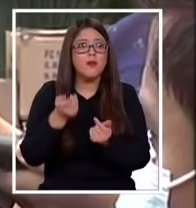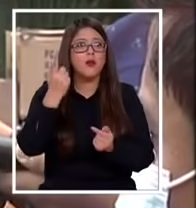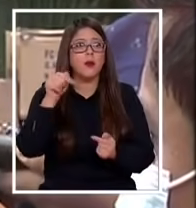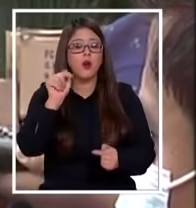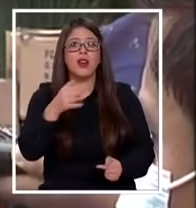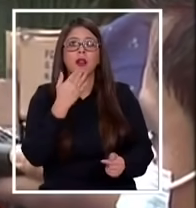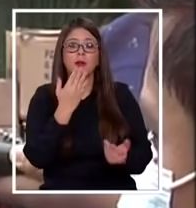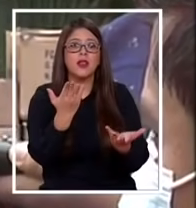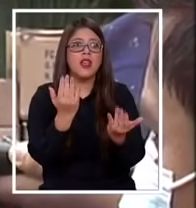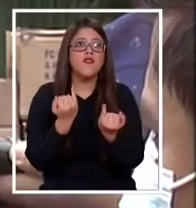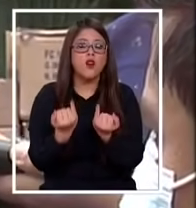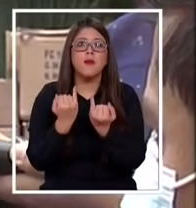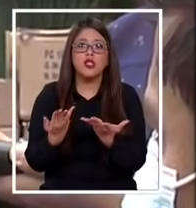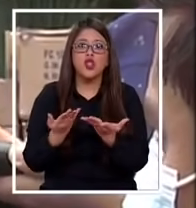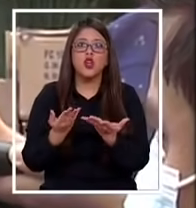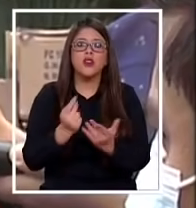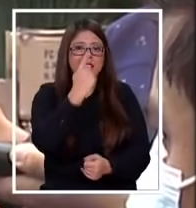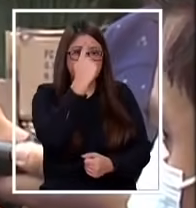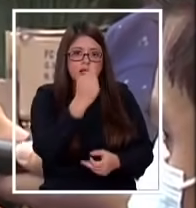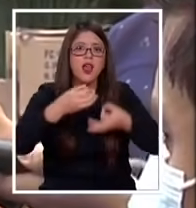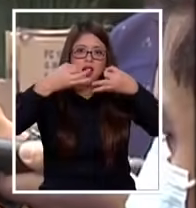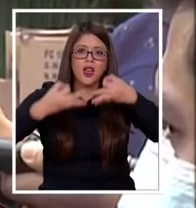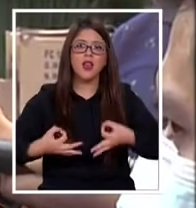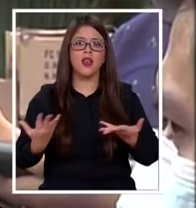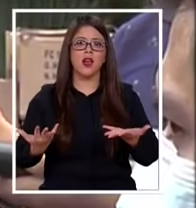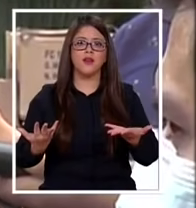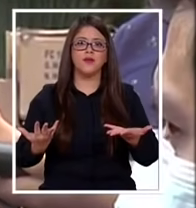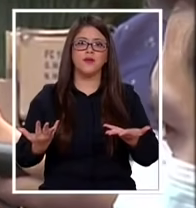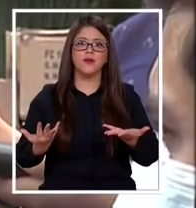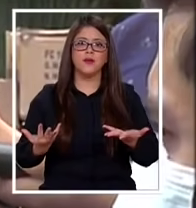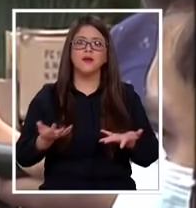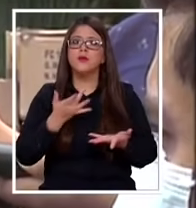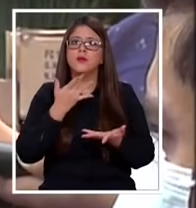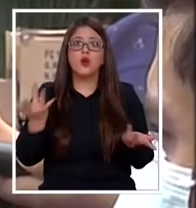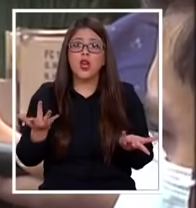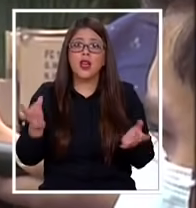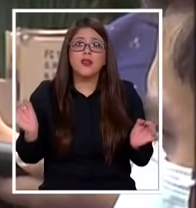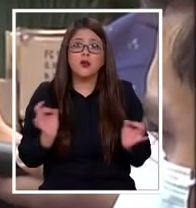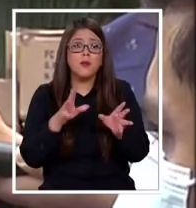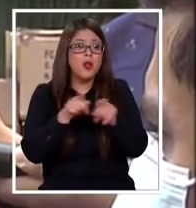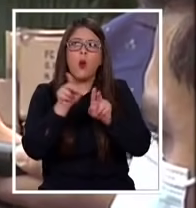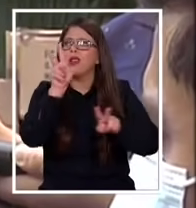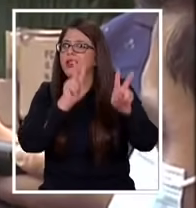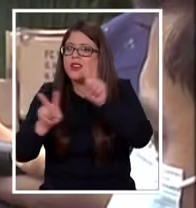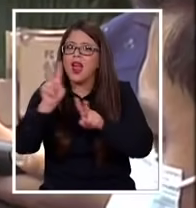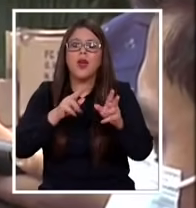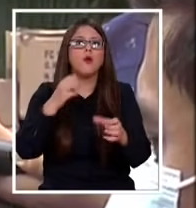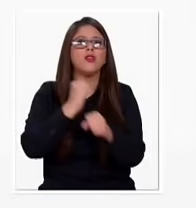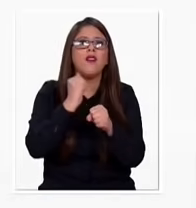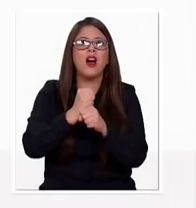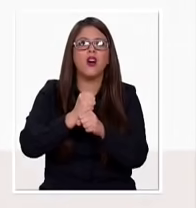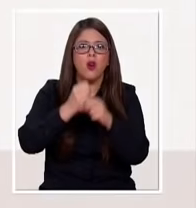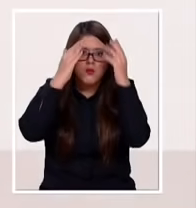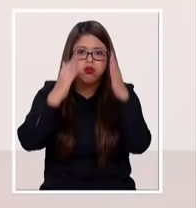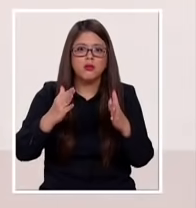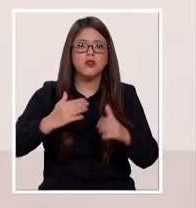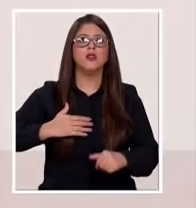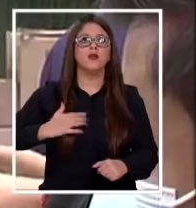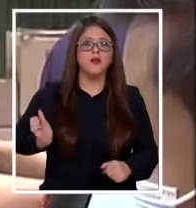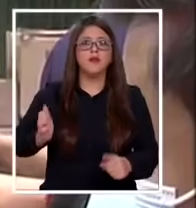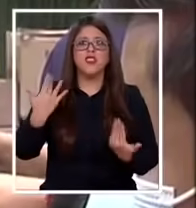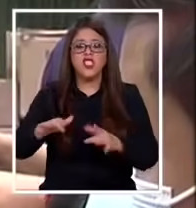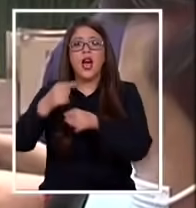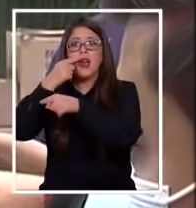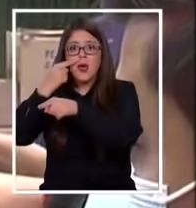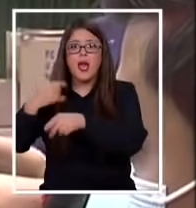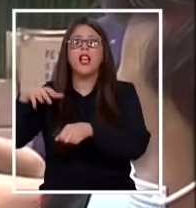una información lo más seria posible y lo más certera posible, porque de lo contrario distraemos el trabajo de la policía y ya el imputado está con una orden